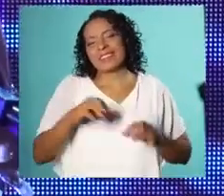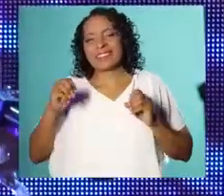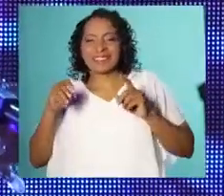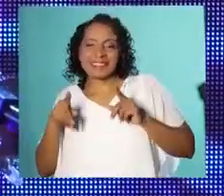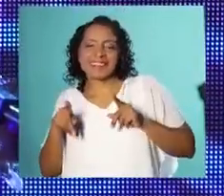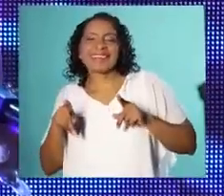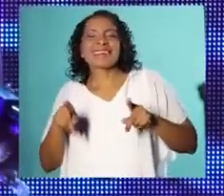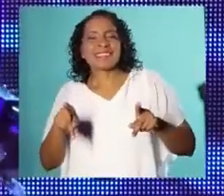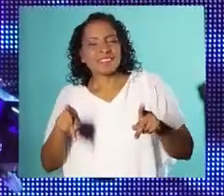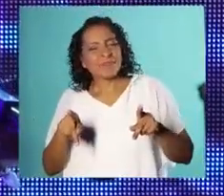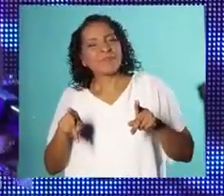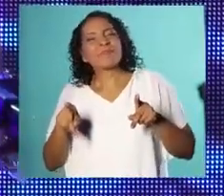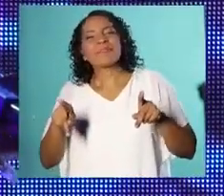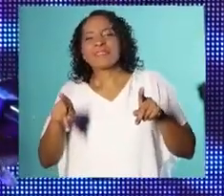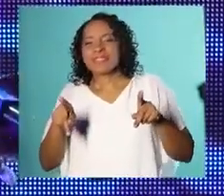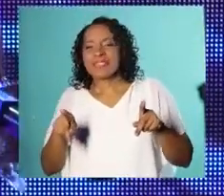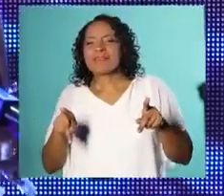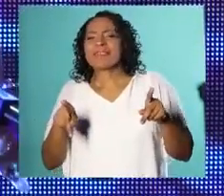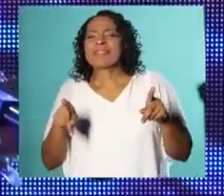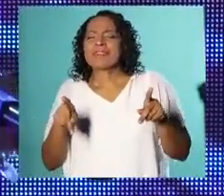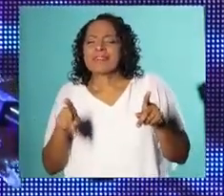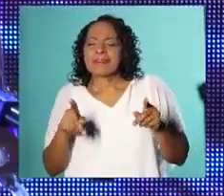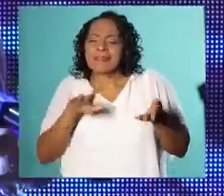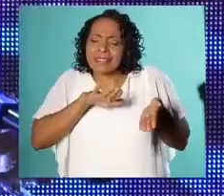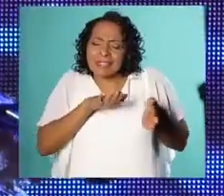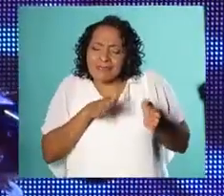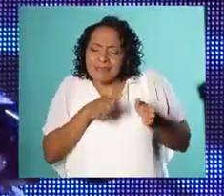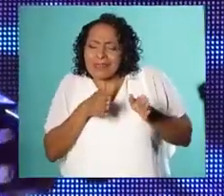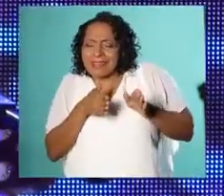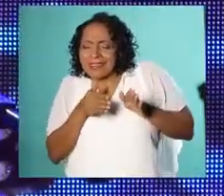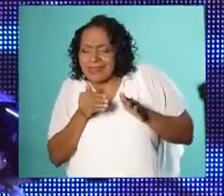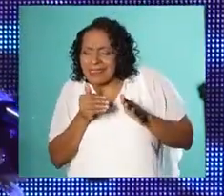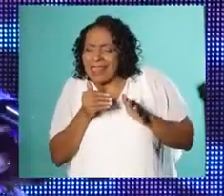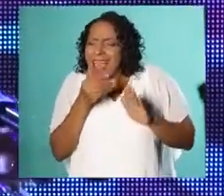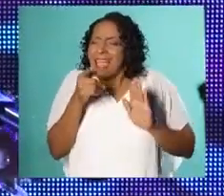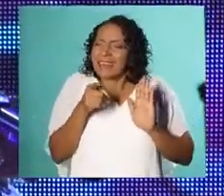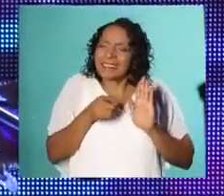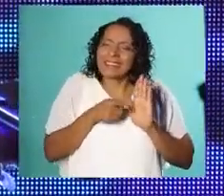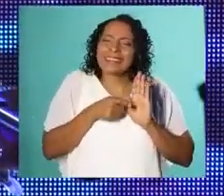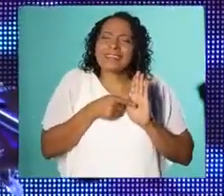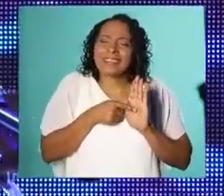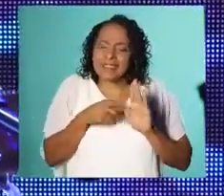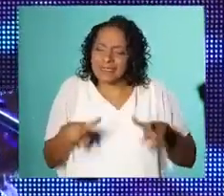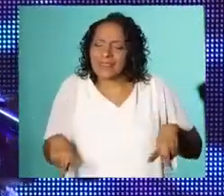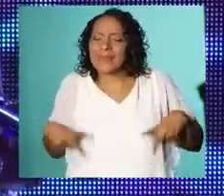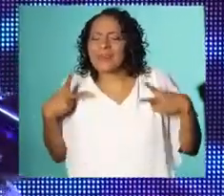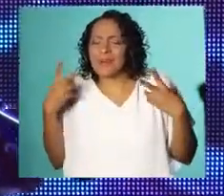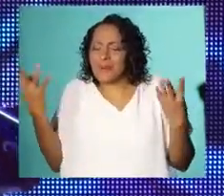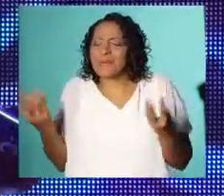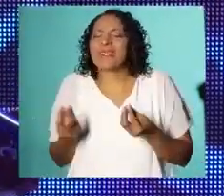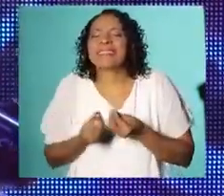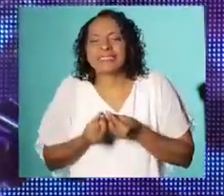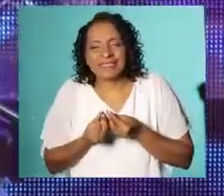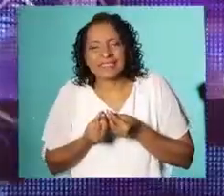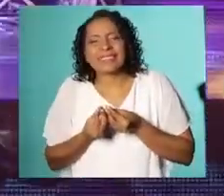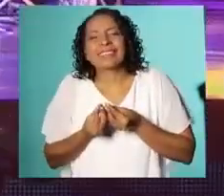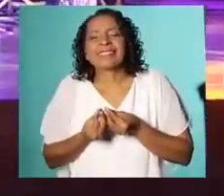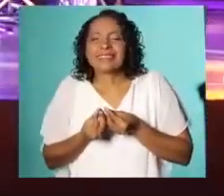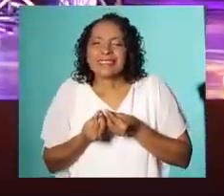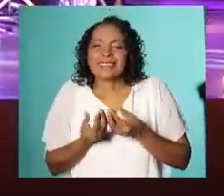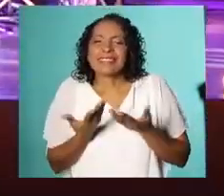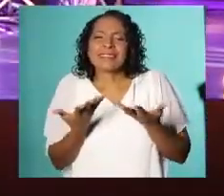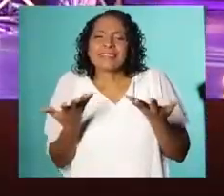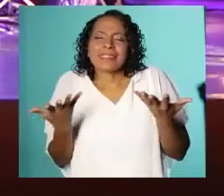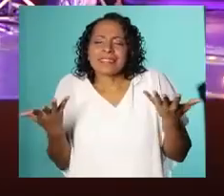oportunidad para morirme un poquito menos, para vivir un poco más. Es un oasis en